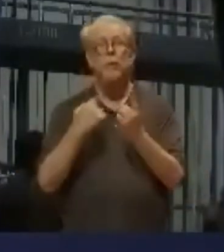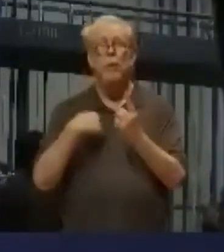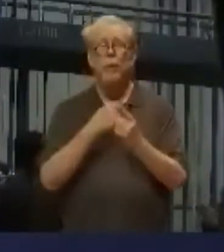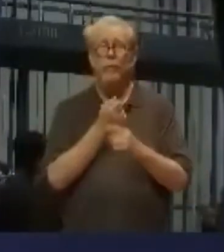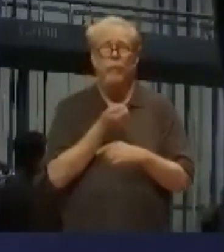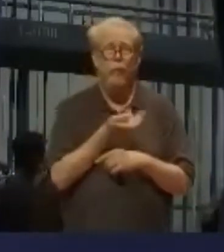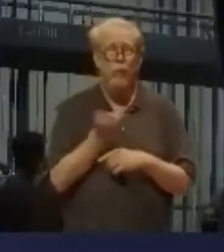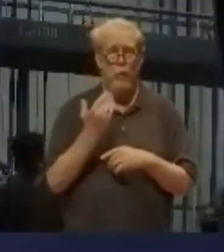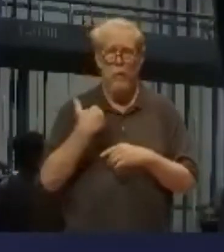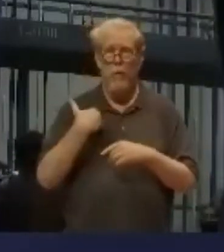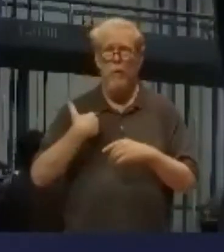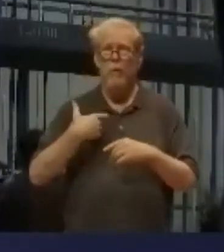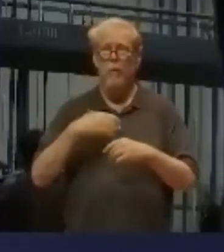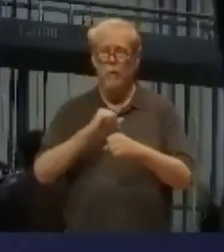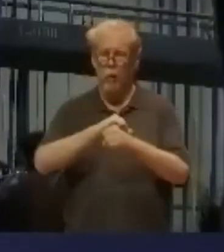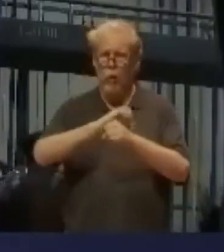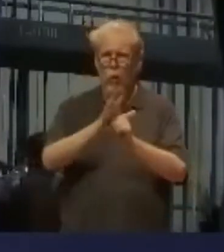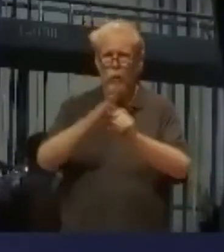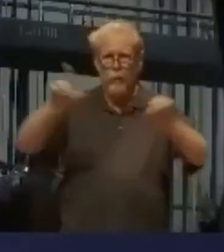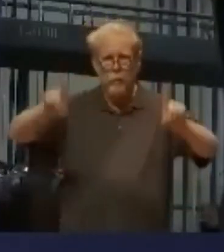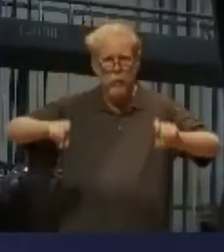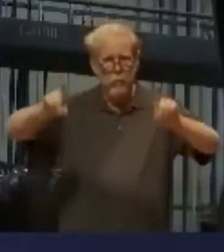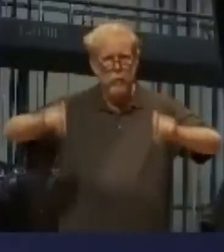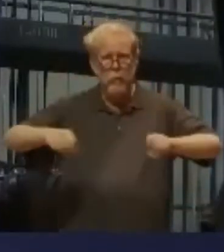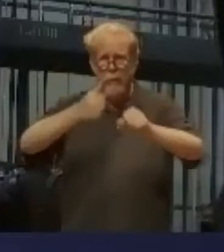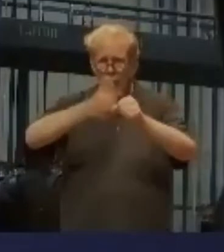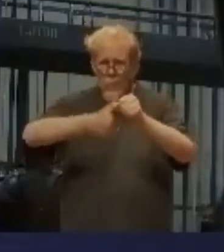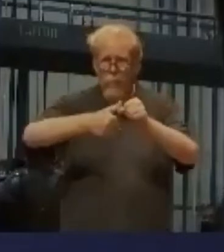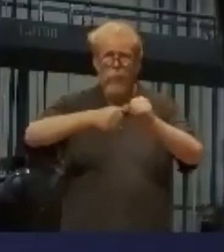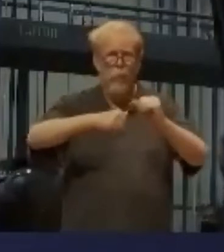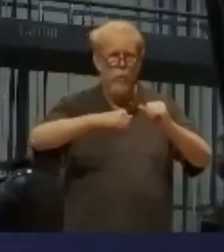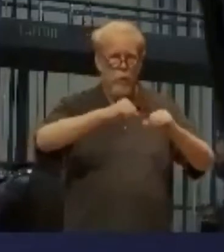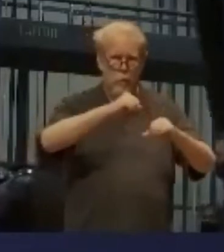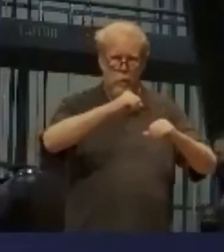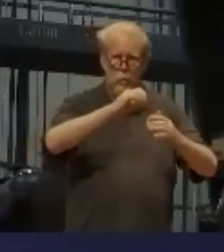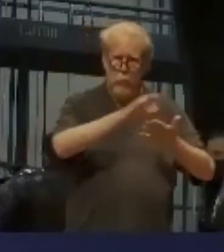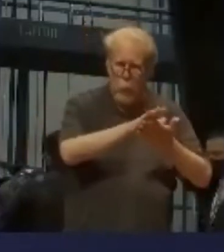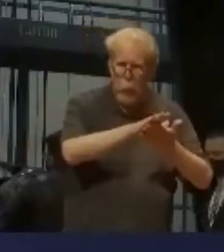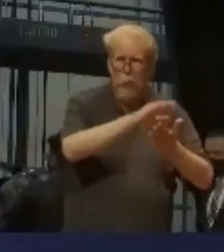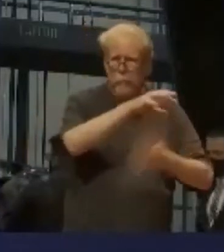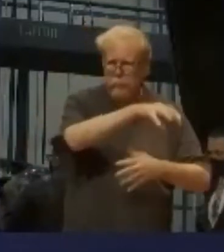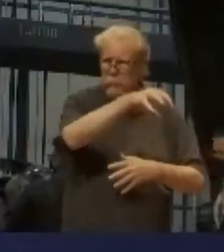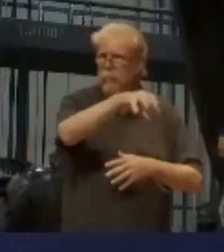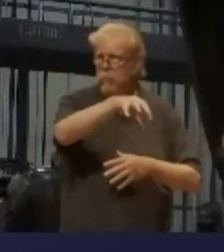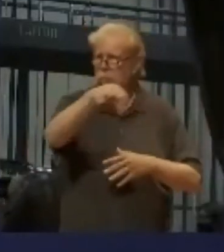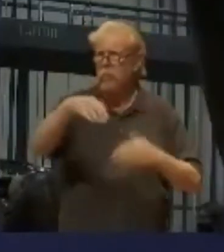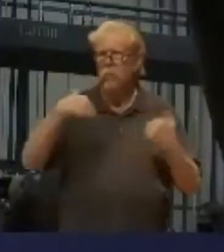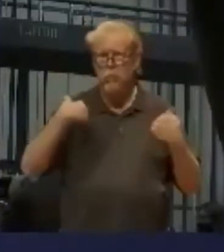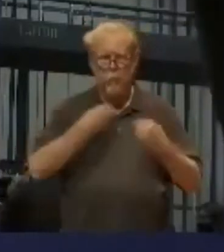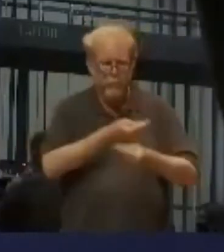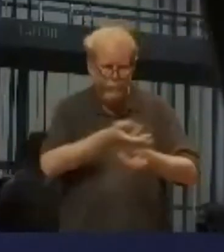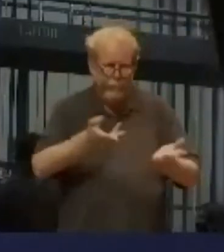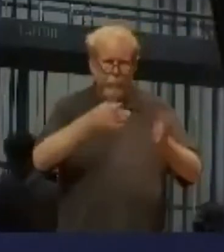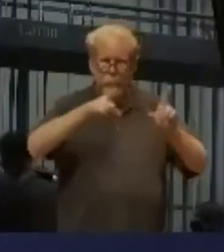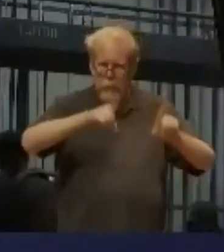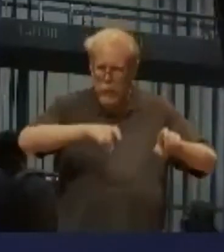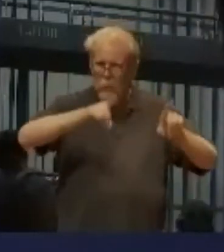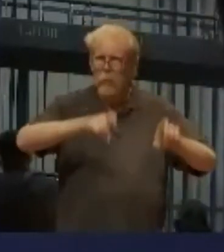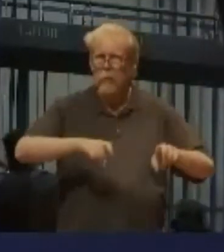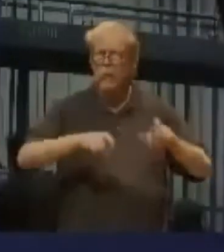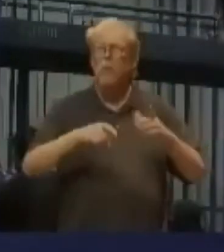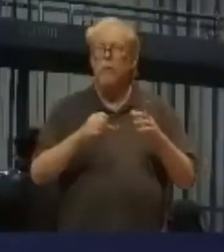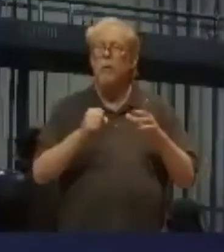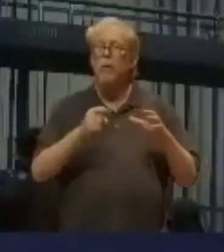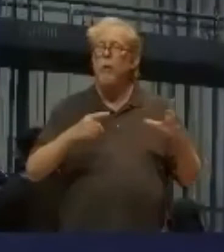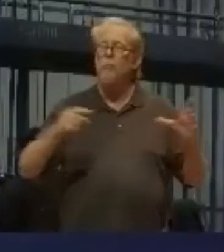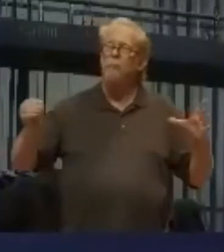pocos distritos en el país que tienen pruebas de COVID en cada edificio. Y con el asocio de los padres de